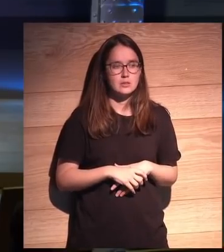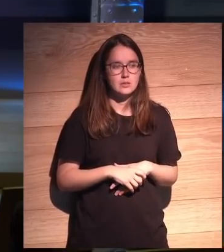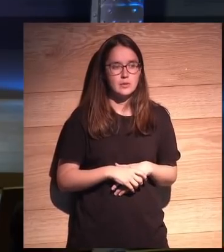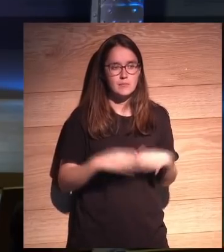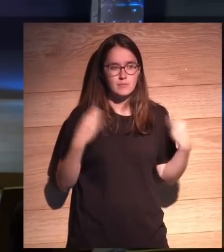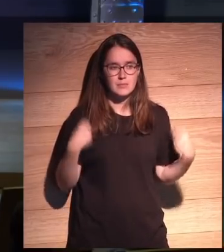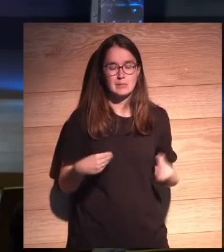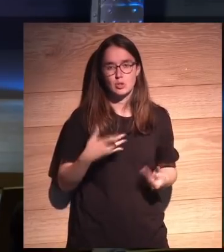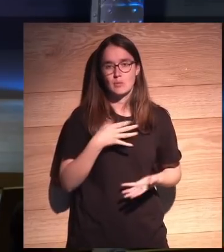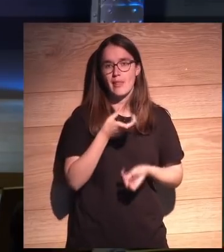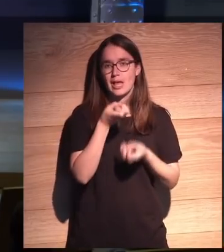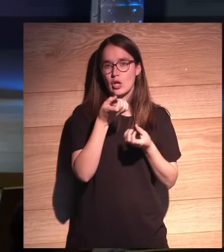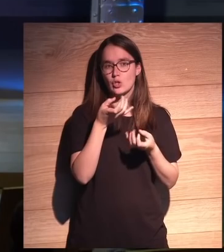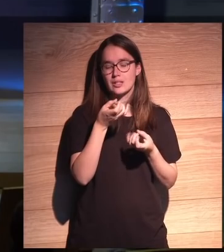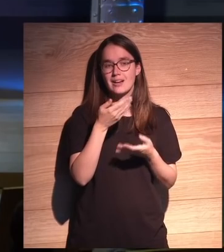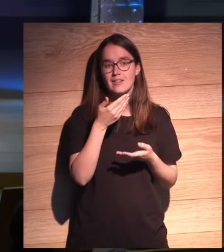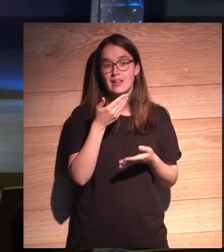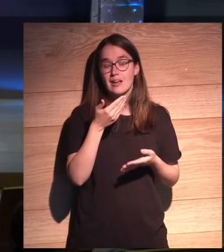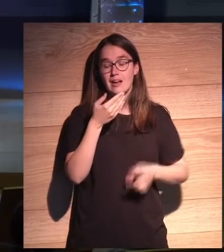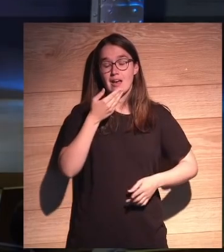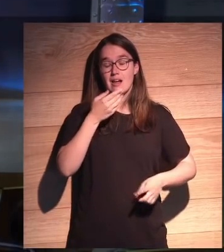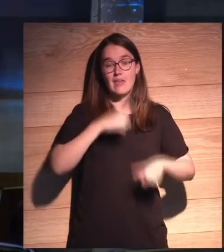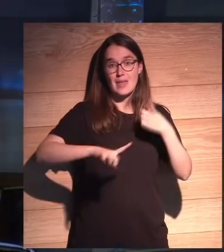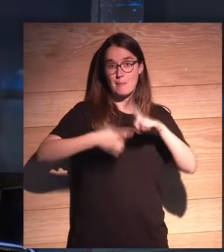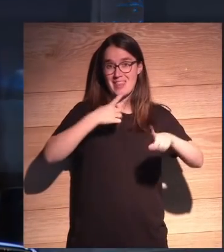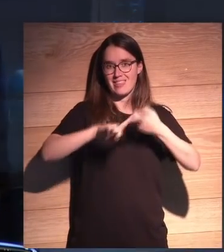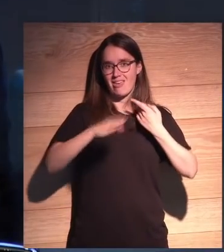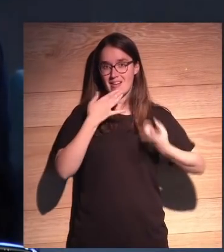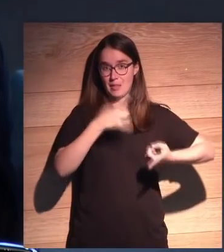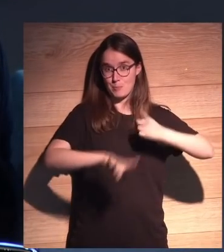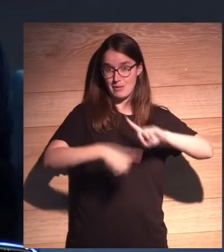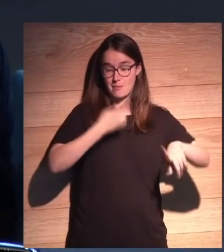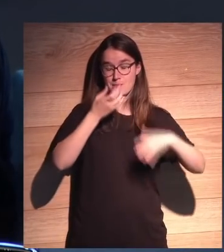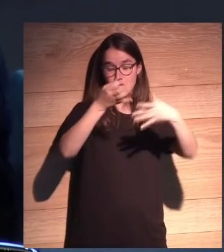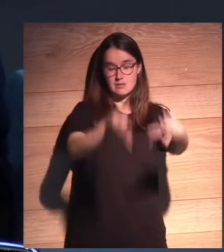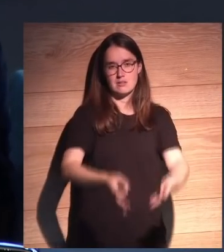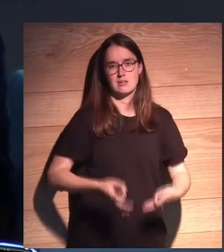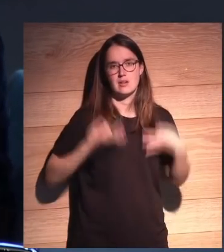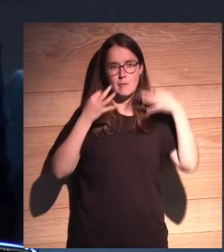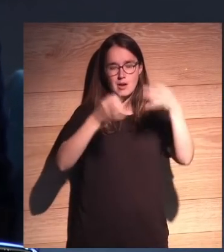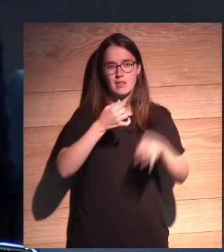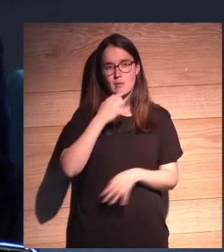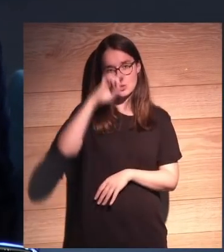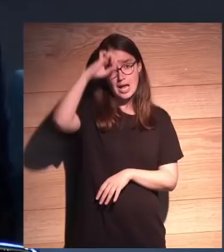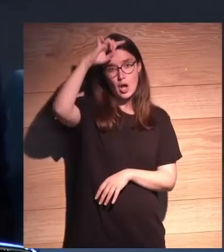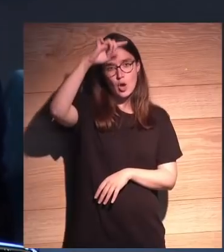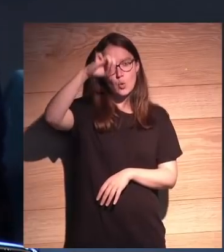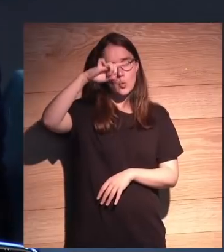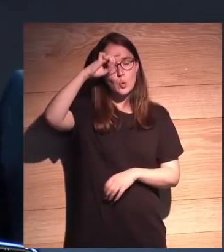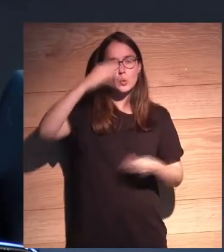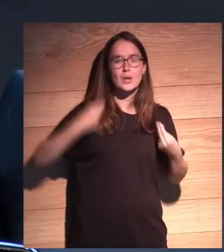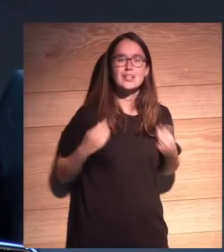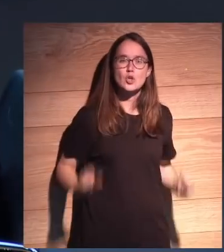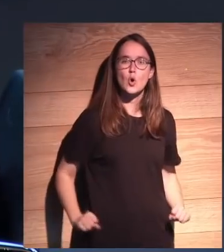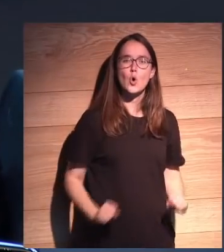lo mismo se puede contar de la Edad Media. Siempre decimos, la cultura